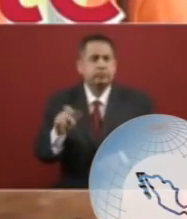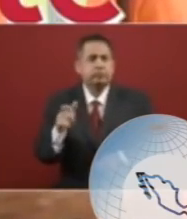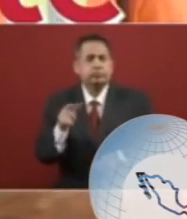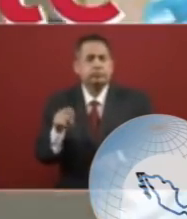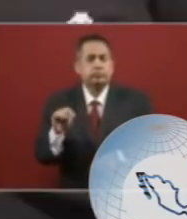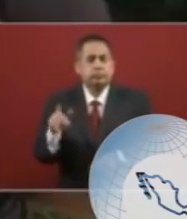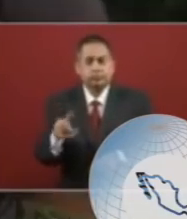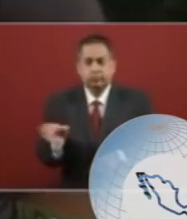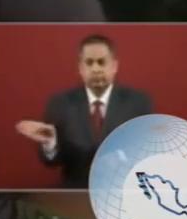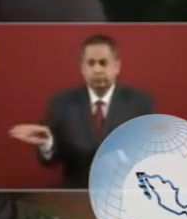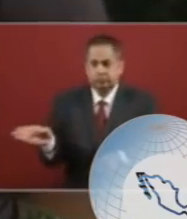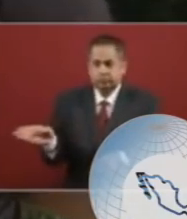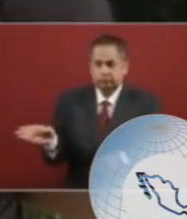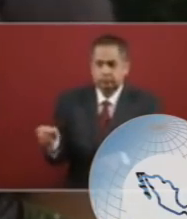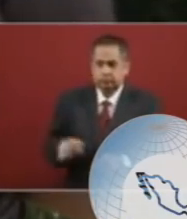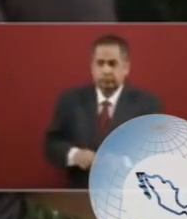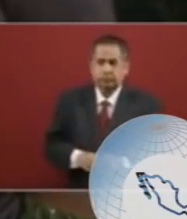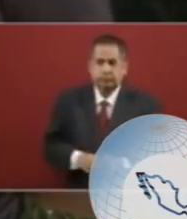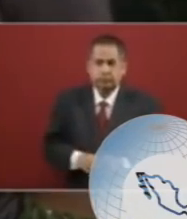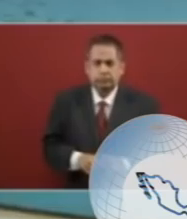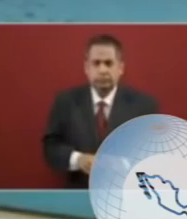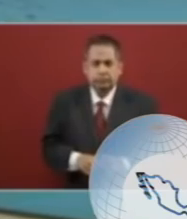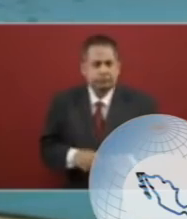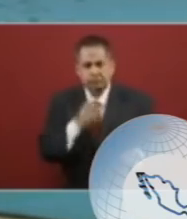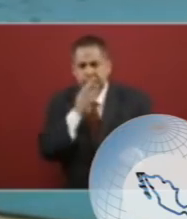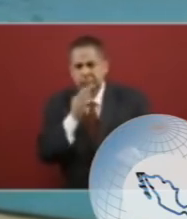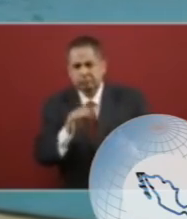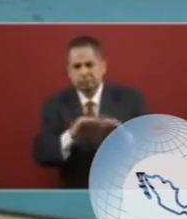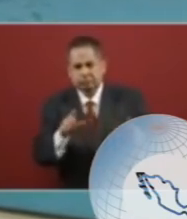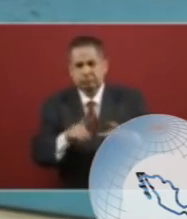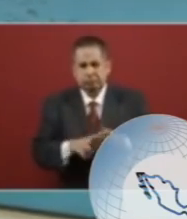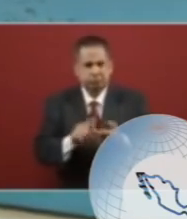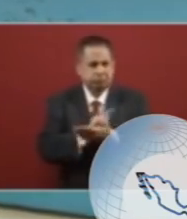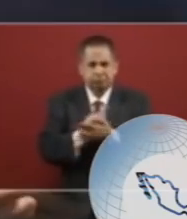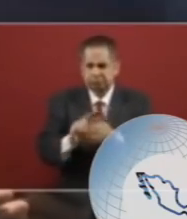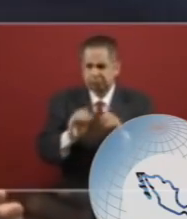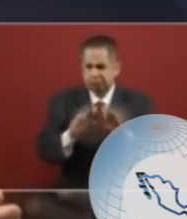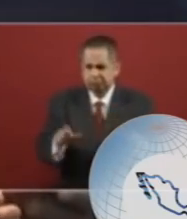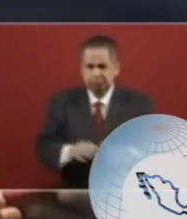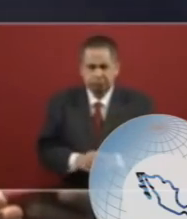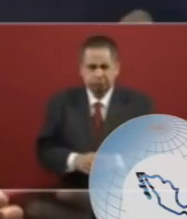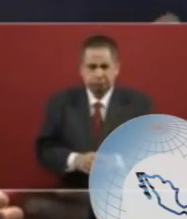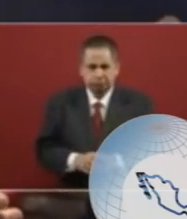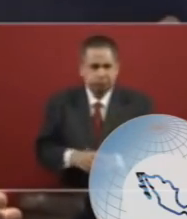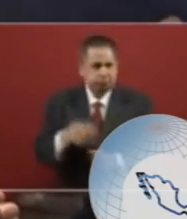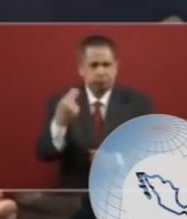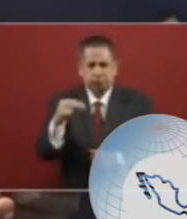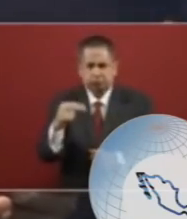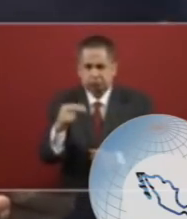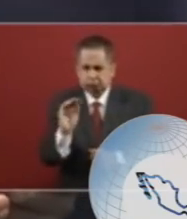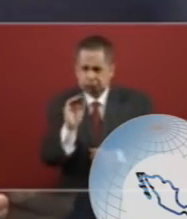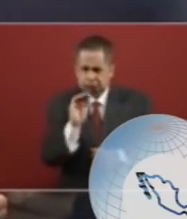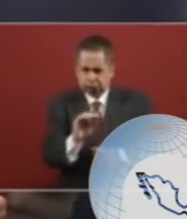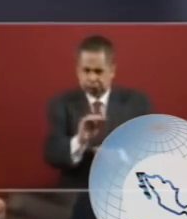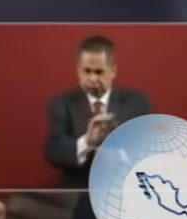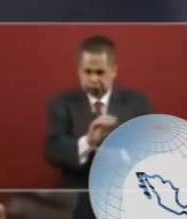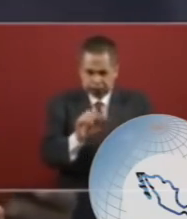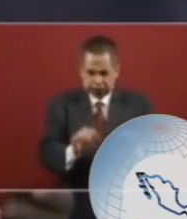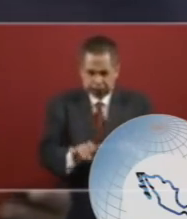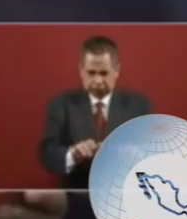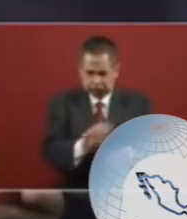nominatransparente.rhnet.gov.mx. Muy sencillo, muy sencillo. Muy clara y muy limpia la información. Poner el nombre del funcionario